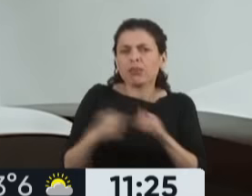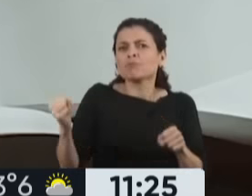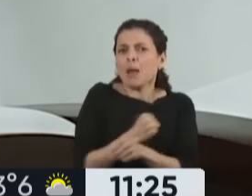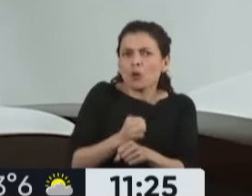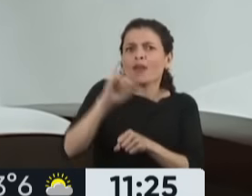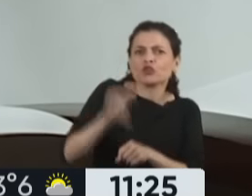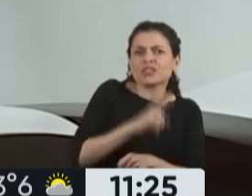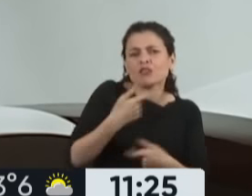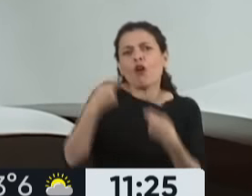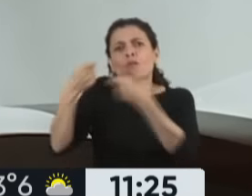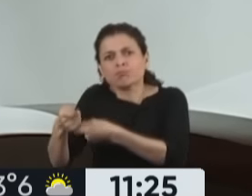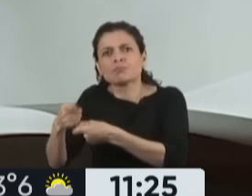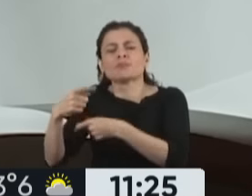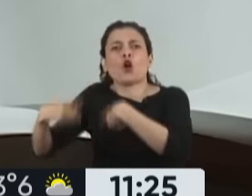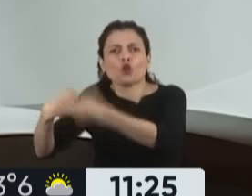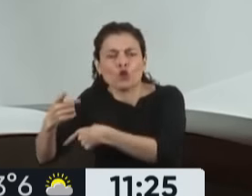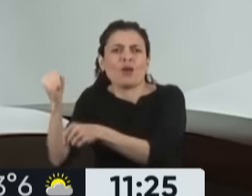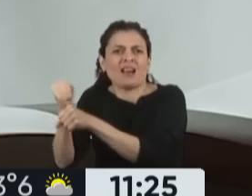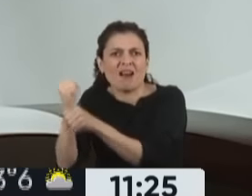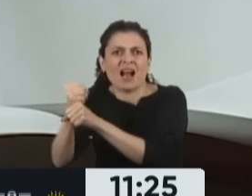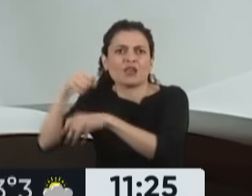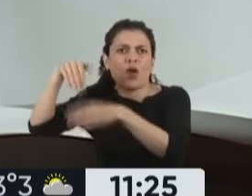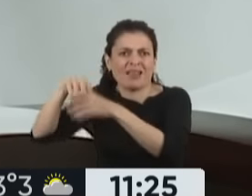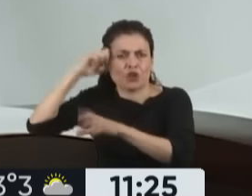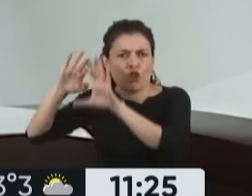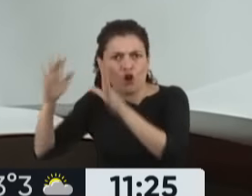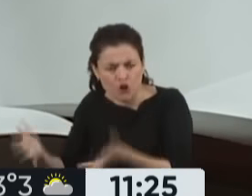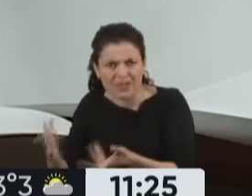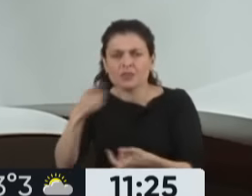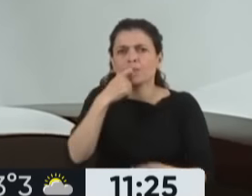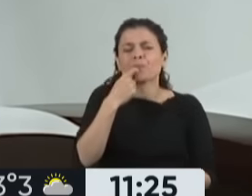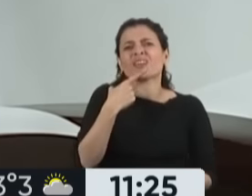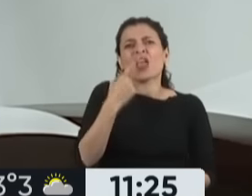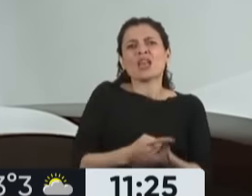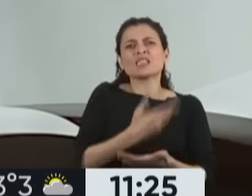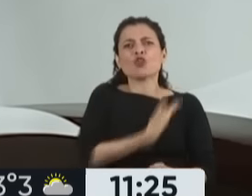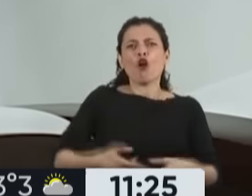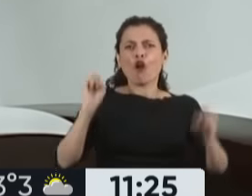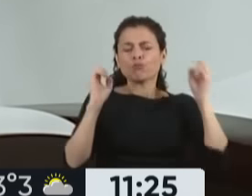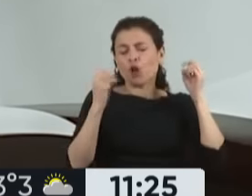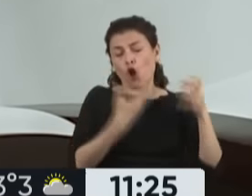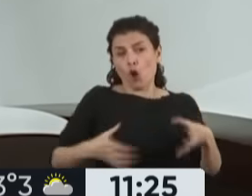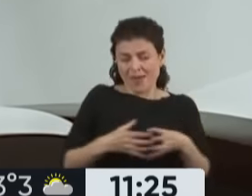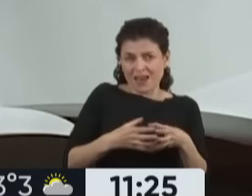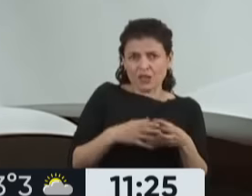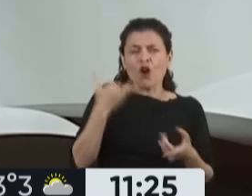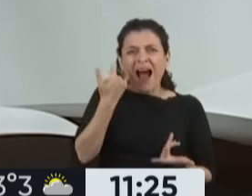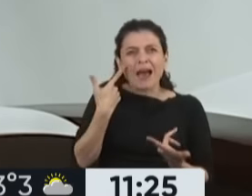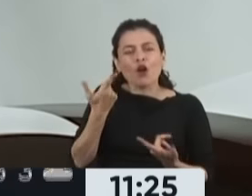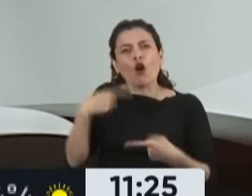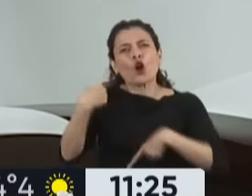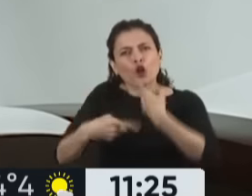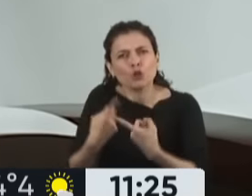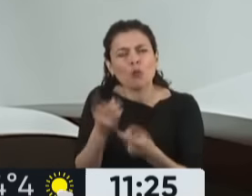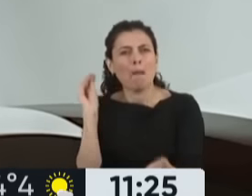proyecto. Si el gobierno tiene previsto intensificar el diálogo con algunos senadores que no han explicitado el voto. Caso, por ejemplo,